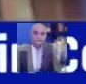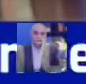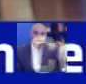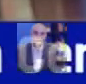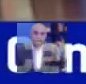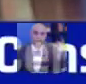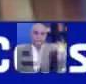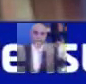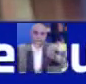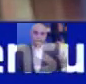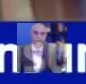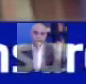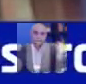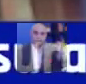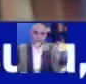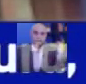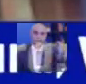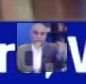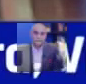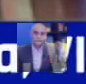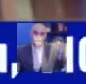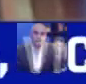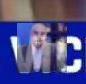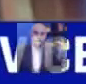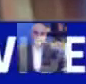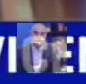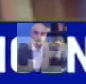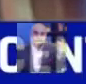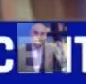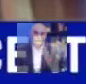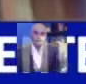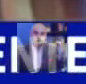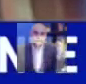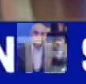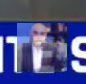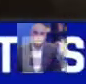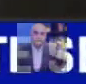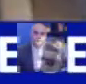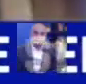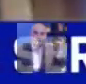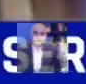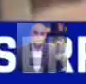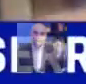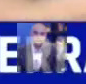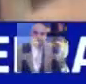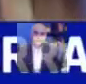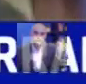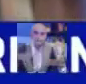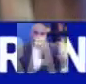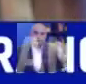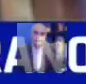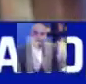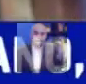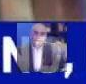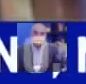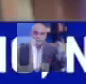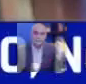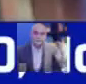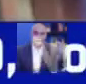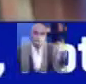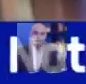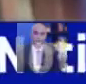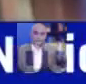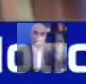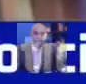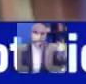derecho humano. Las empresas están intentando tergiversar el discurso de los derechos, diciendo que tienen derecho a la competencia. La competencia no es un